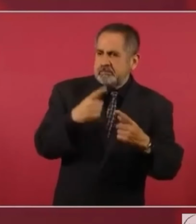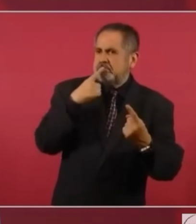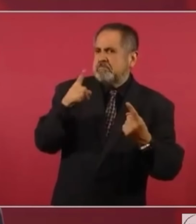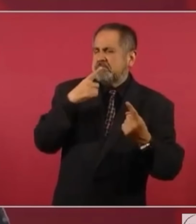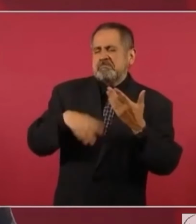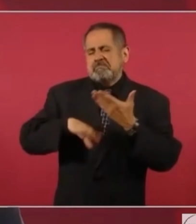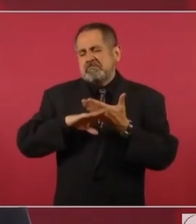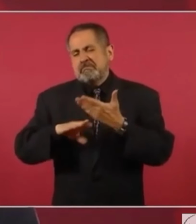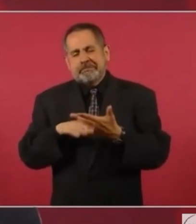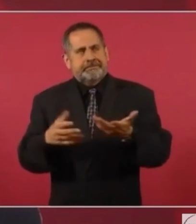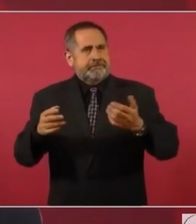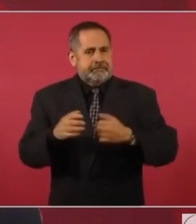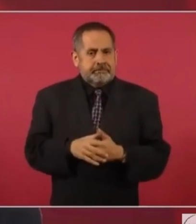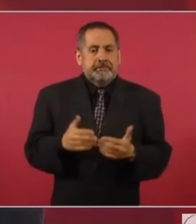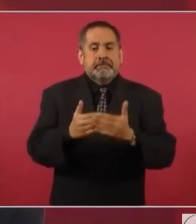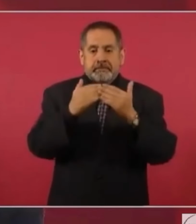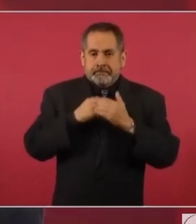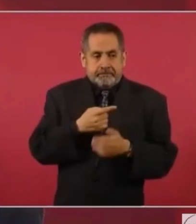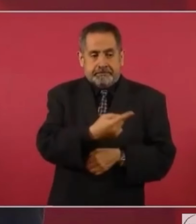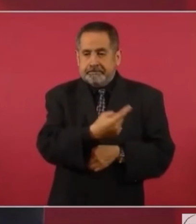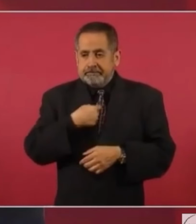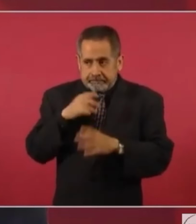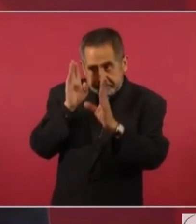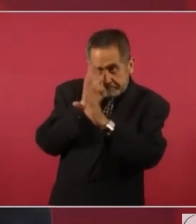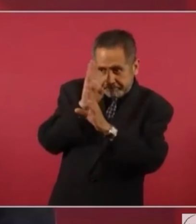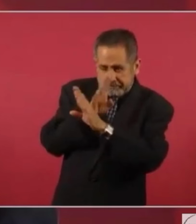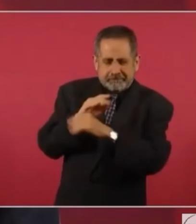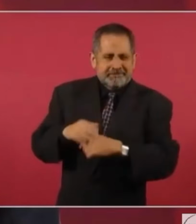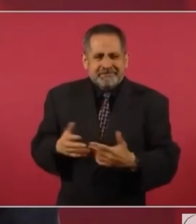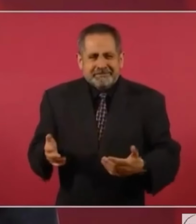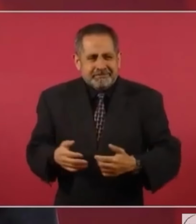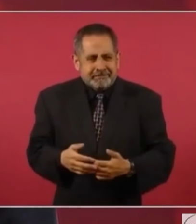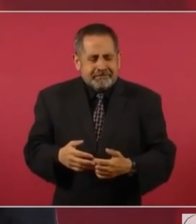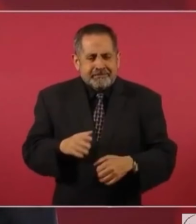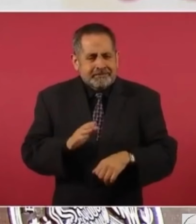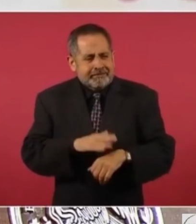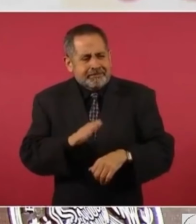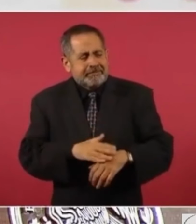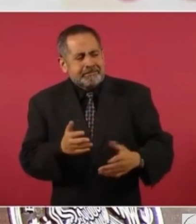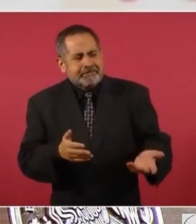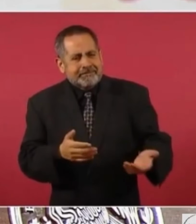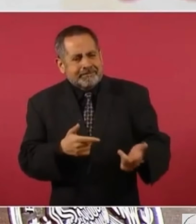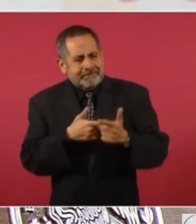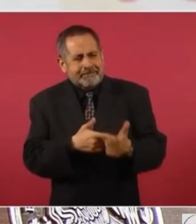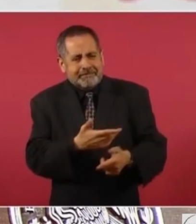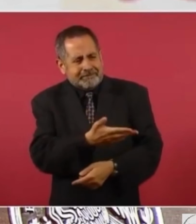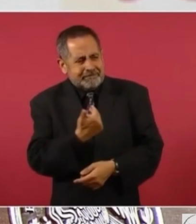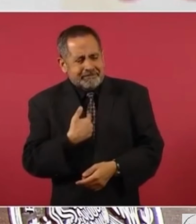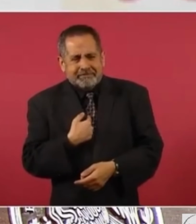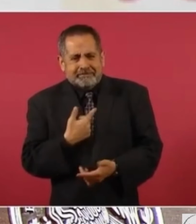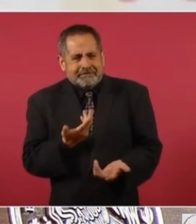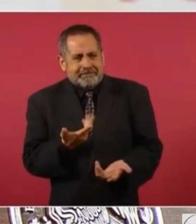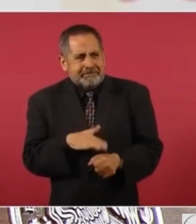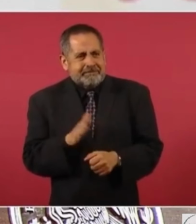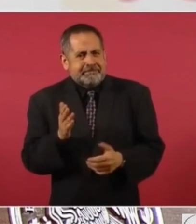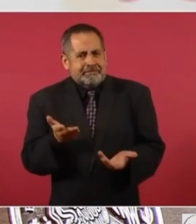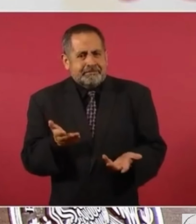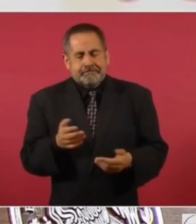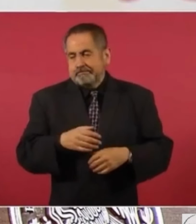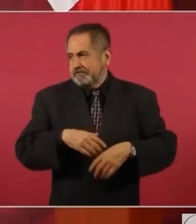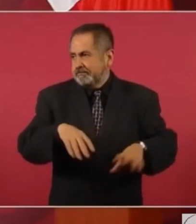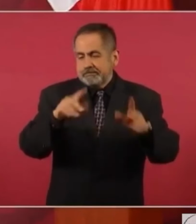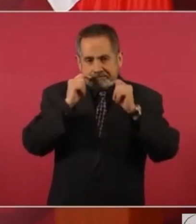ahora pasamos al espionaje que sí Ahora que sigue pues sea lo que